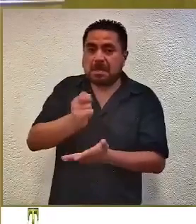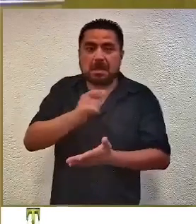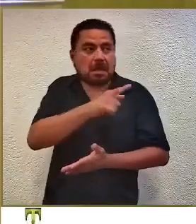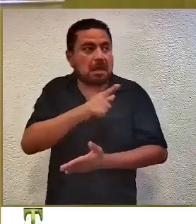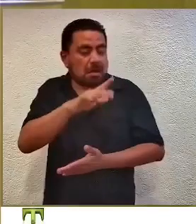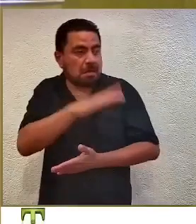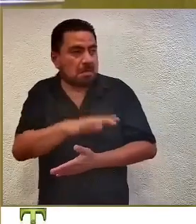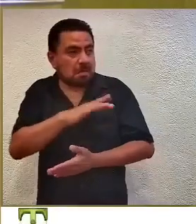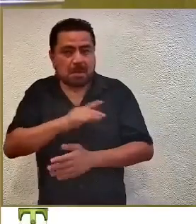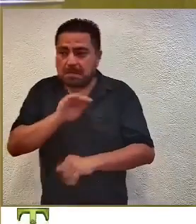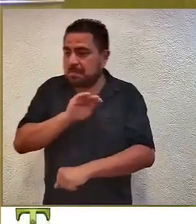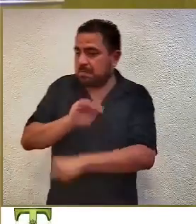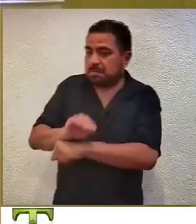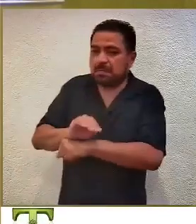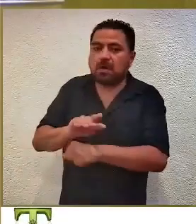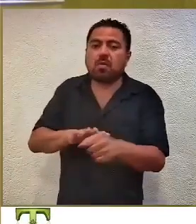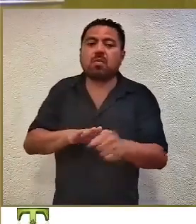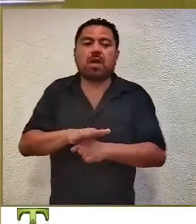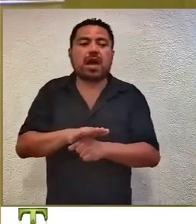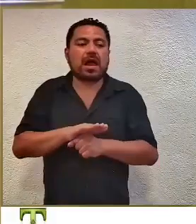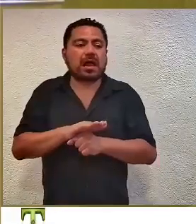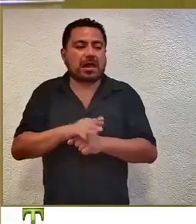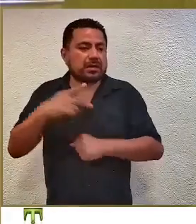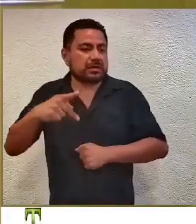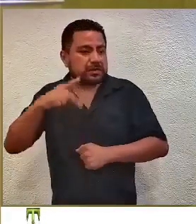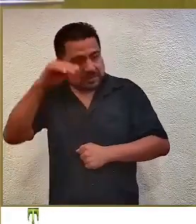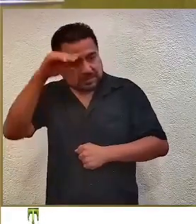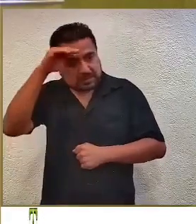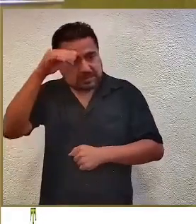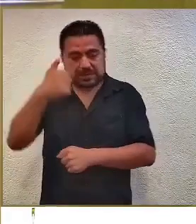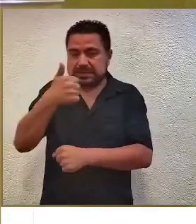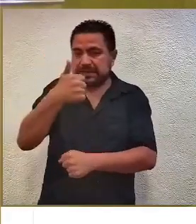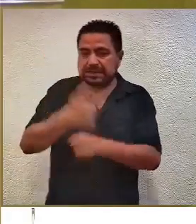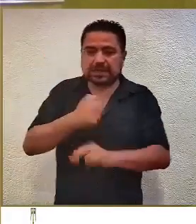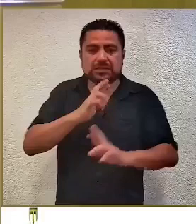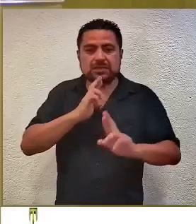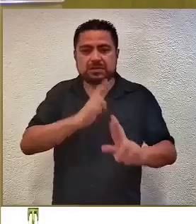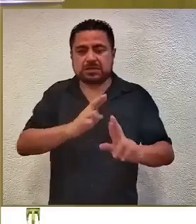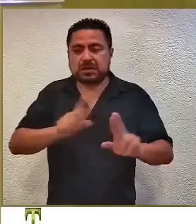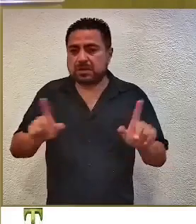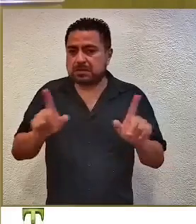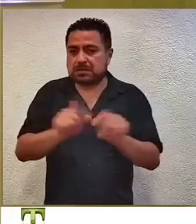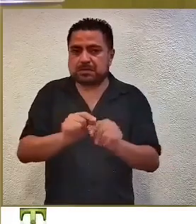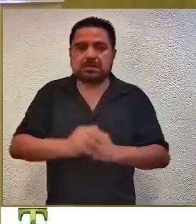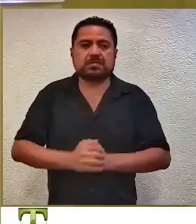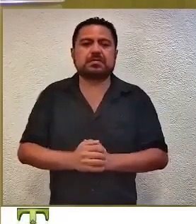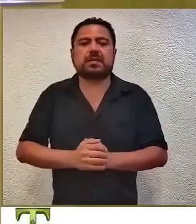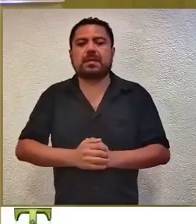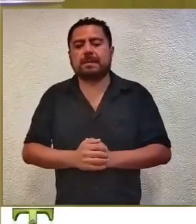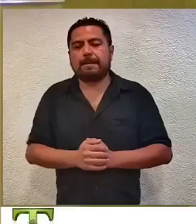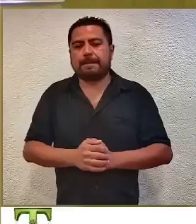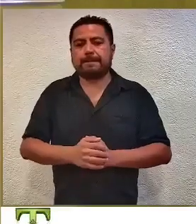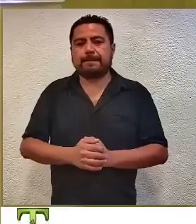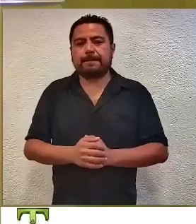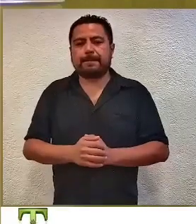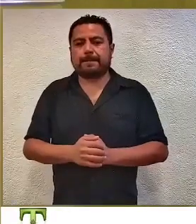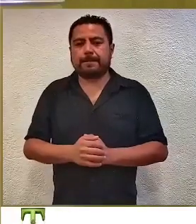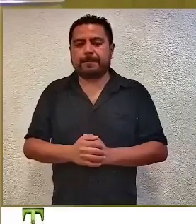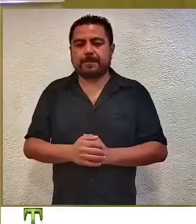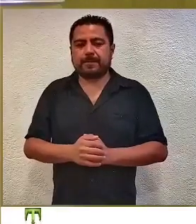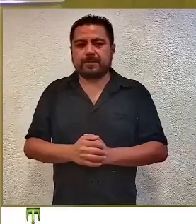responsable en términos de la parte infine del considerando sexto de la presente resolución. Es la cuenta, magistrada presidenta, magistradas,